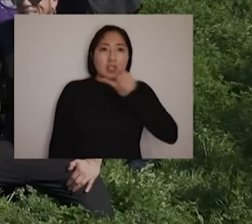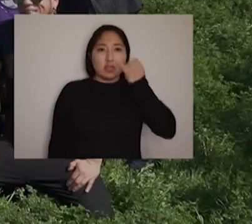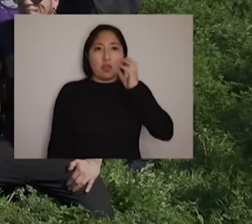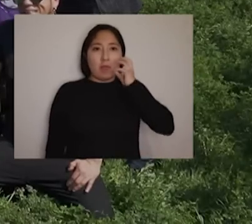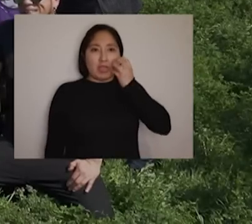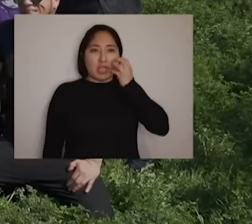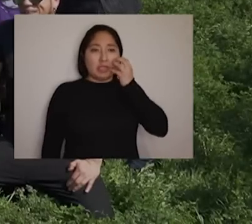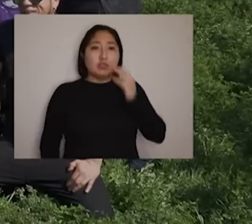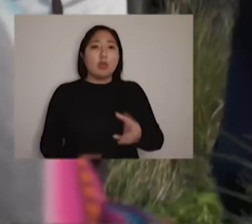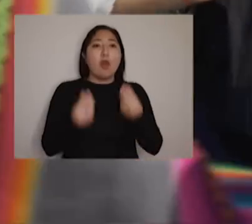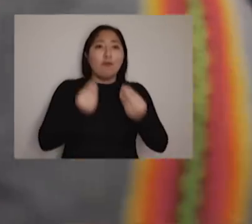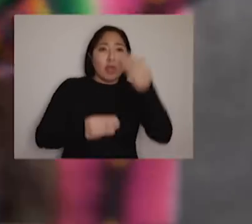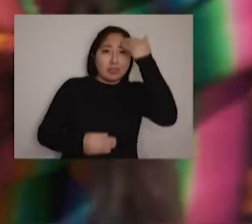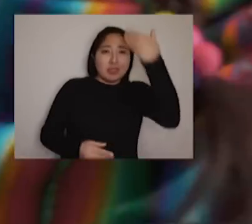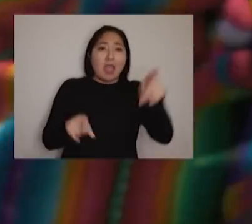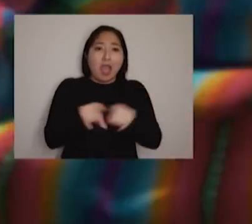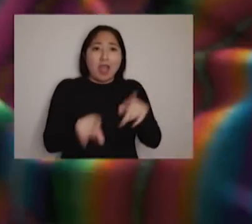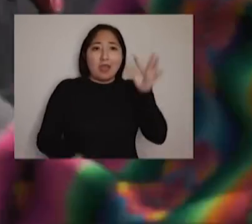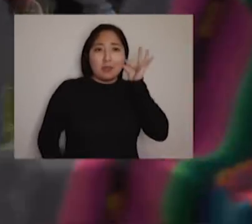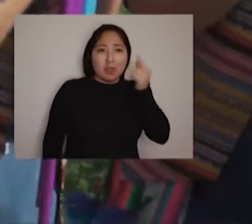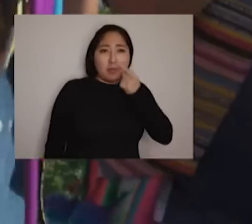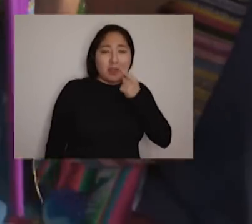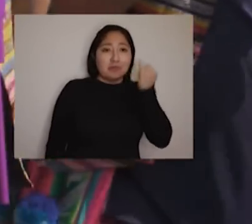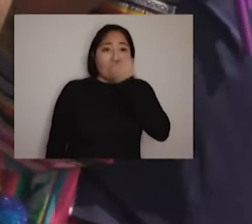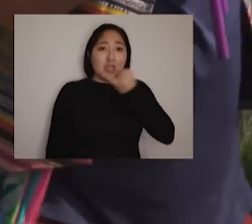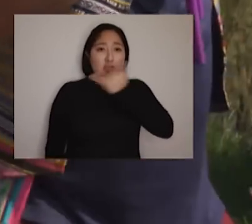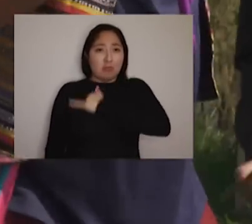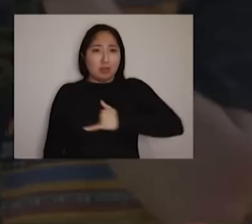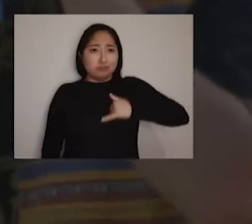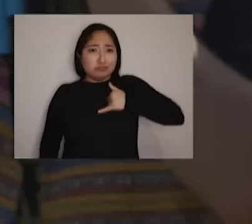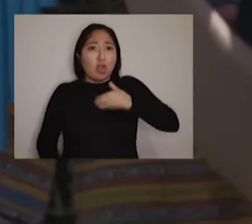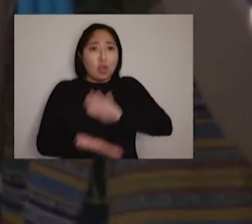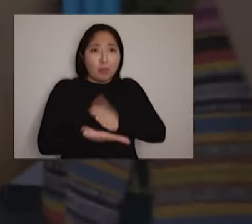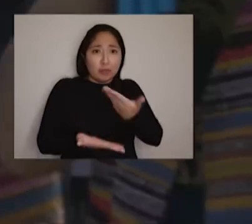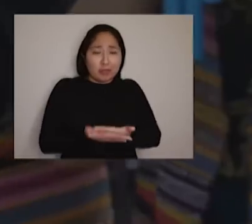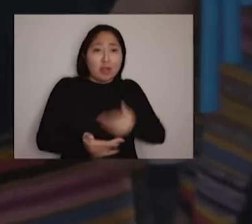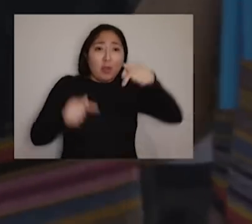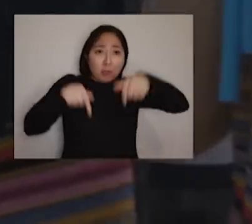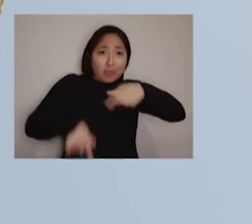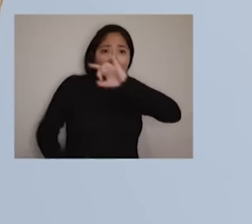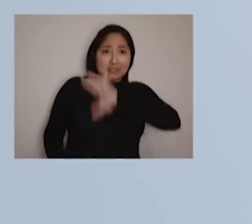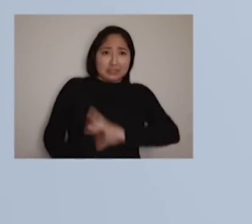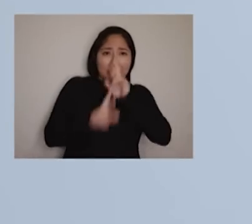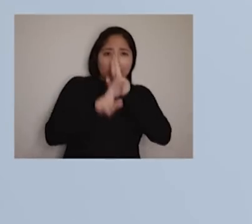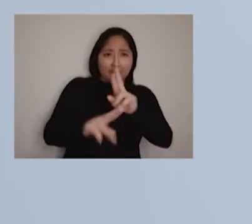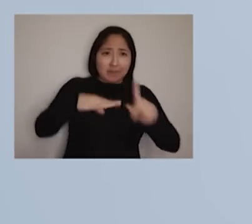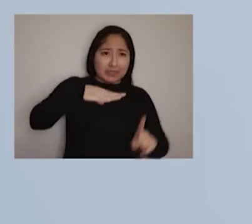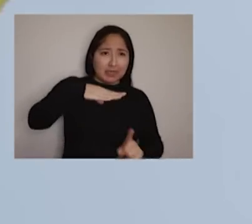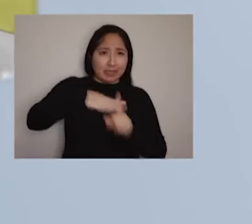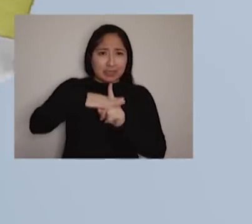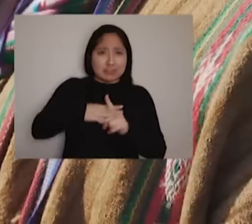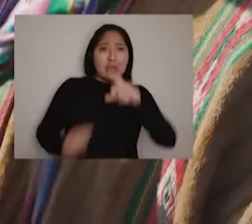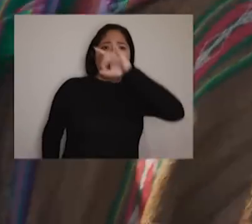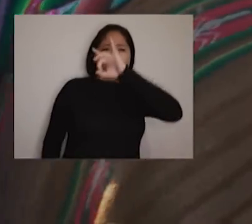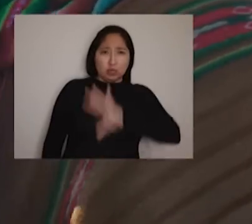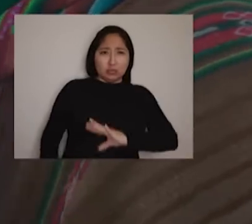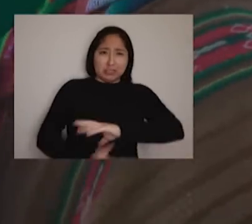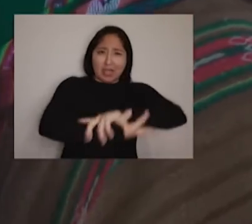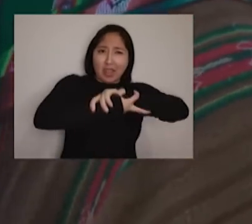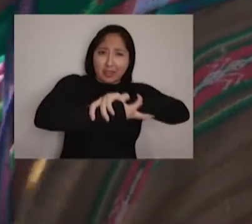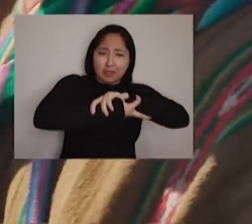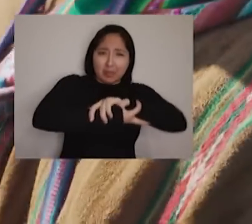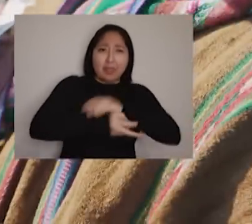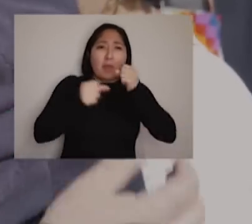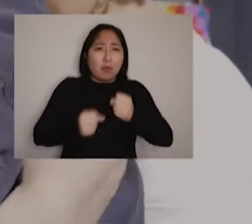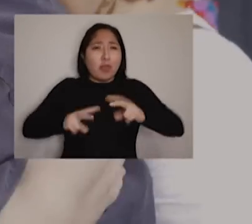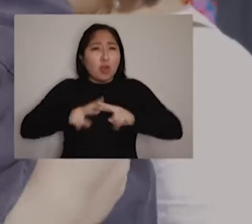Ayin puncha huayquecuna panaycuna, camisaraki gilatanaca cuyacanaca. Por un Chile que respete sus raíces, por un Chile en hermandad,